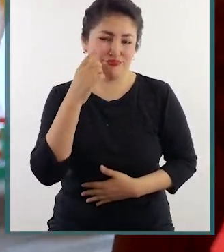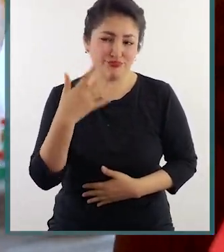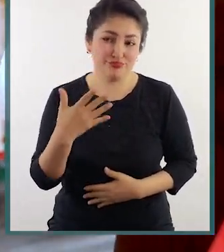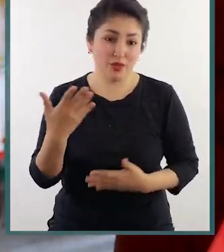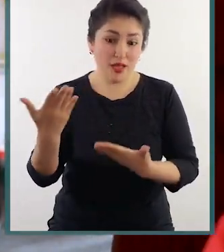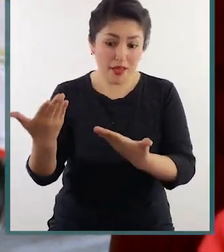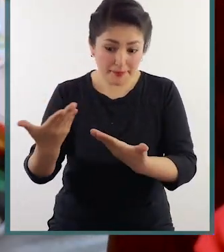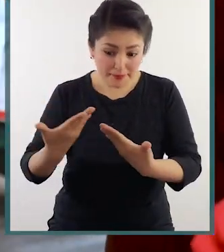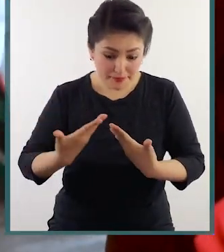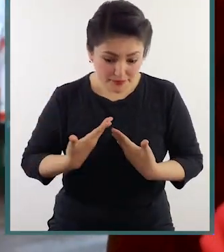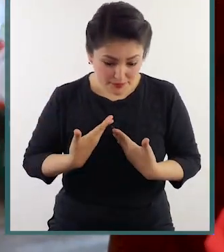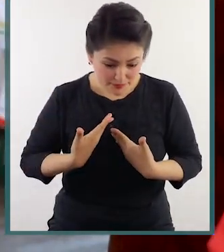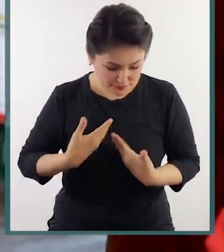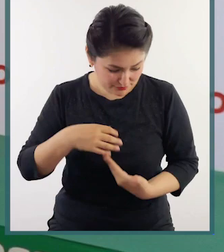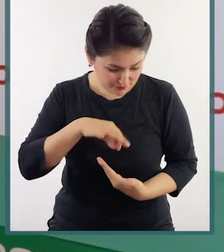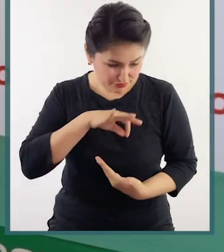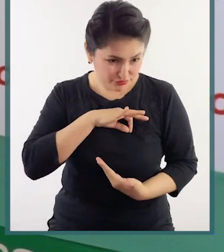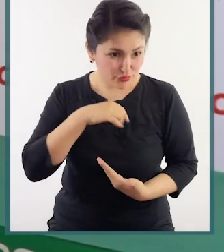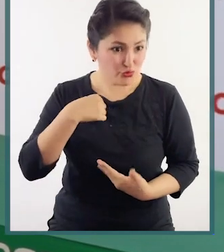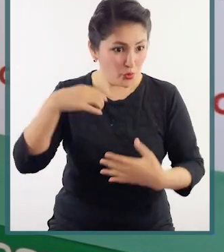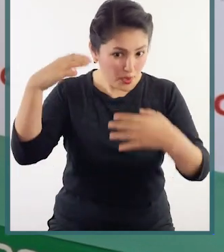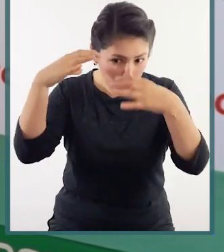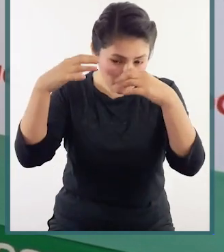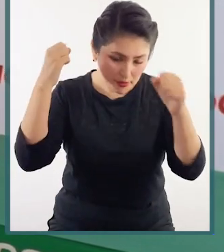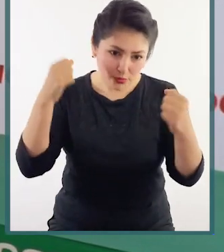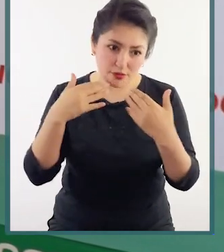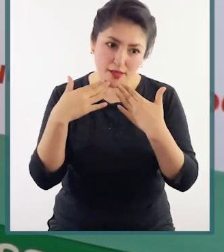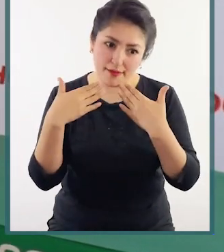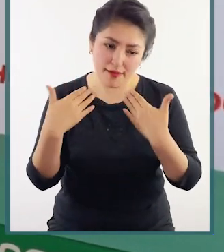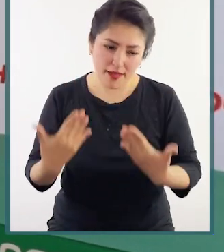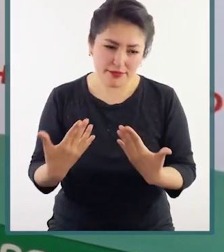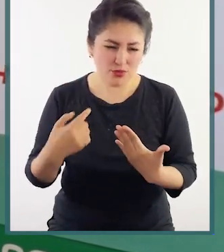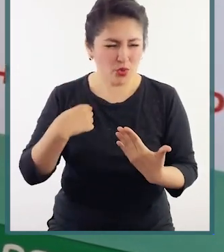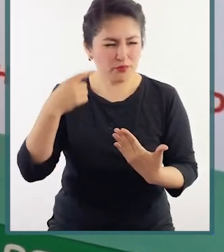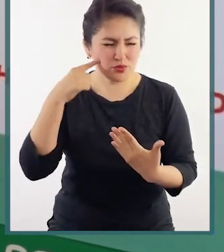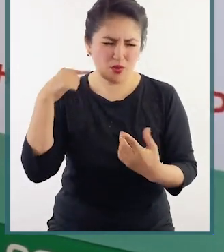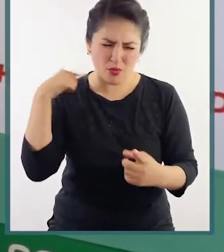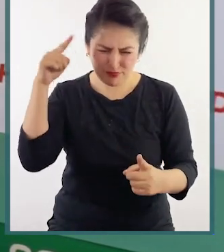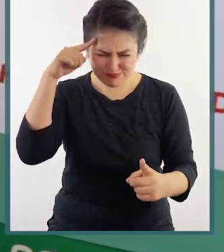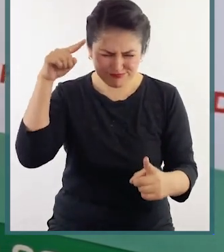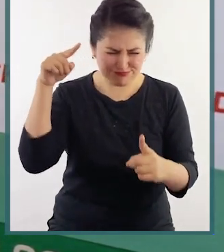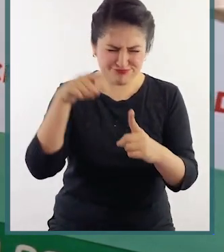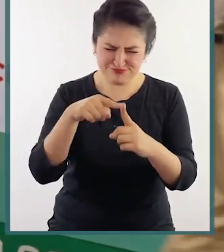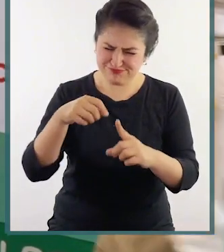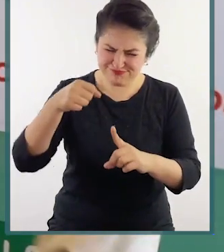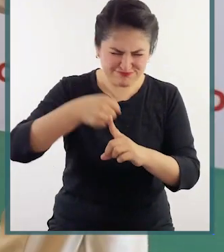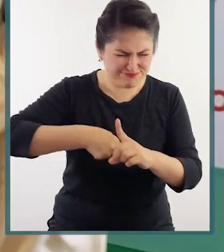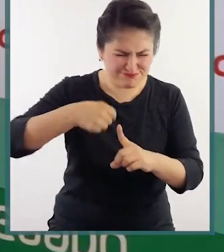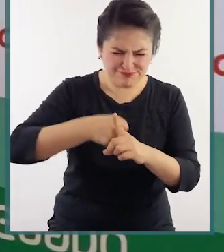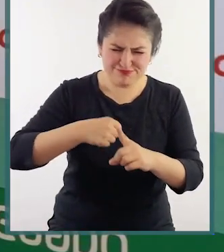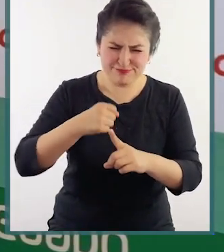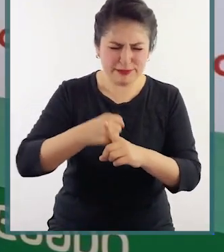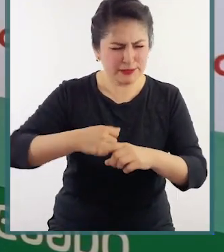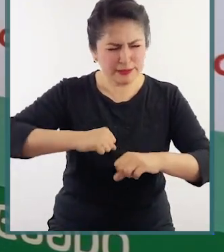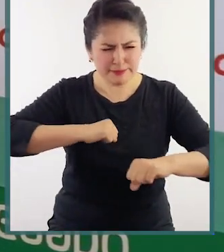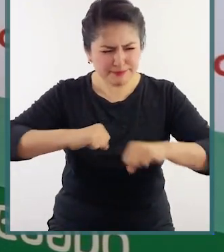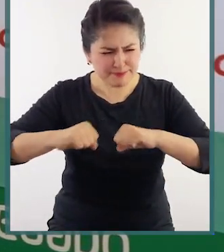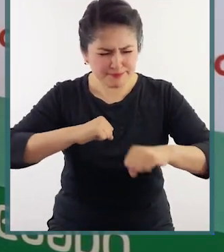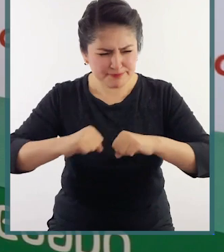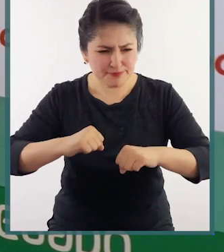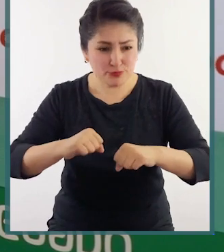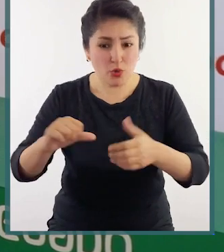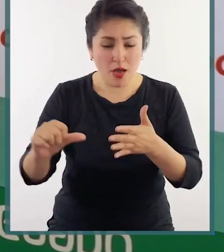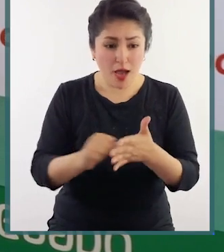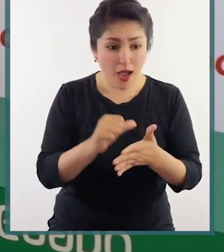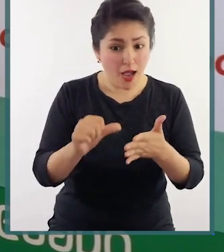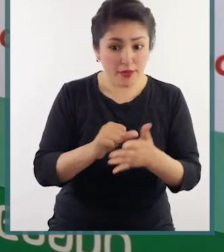nuestro agradecimiento por habernos dado este reconocimiento como embajador. Y mucho más, hay que trabajar mucho más para integrar más entre el